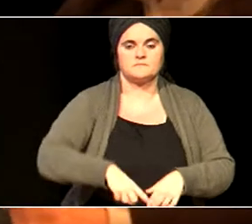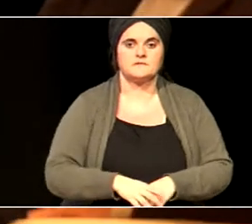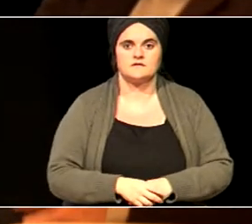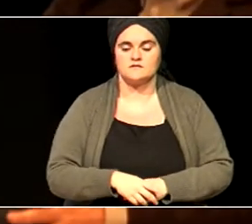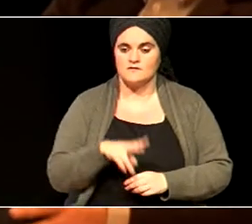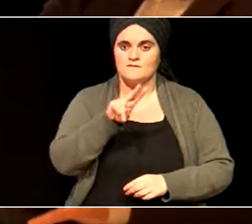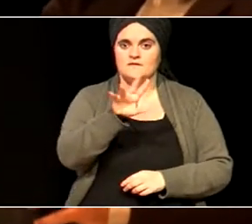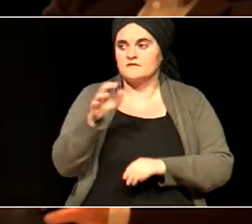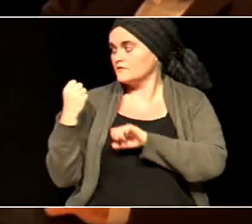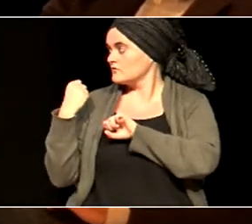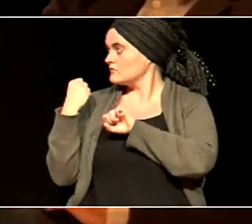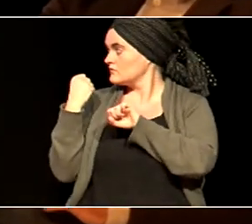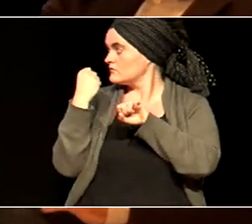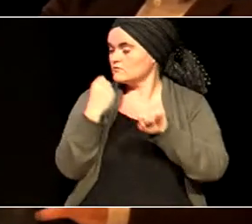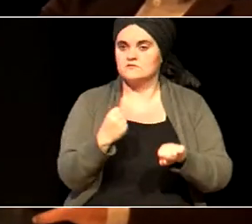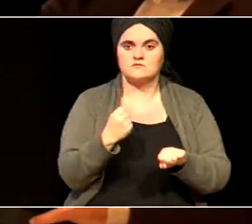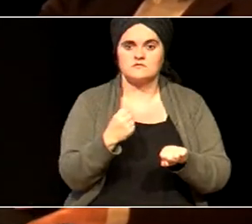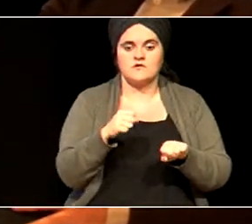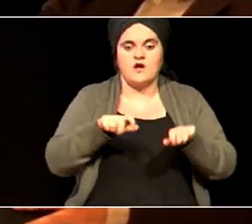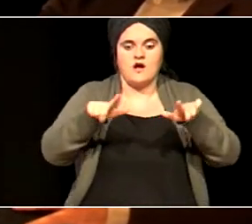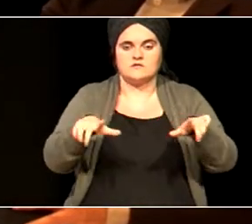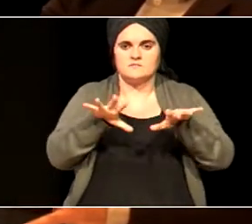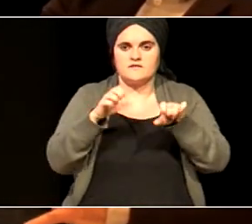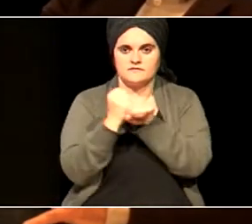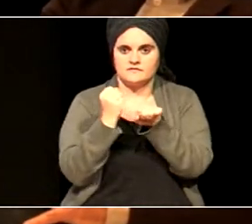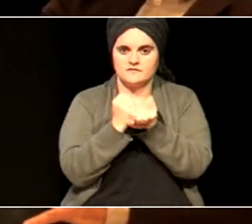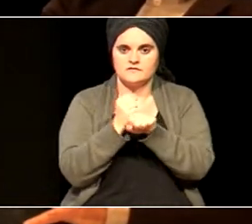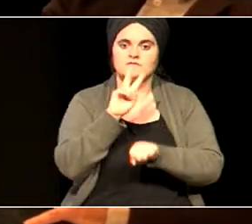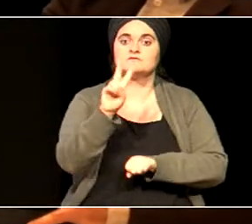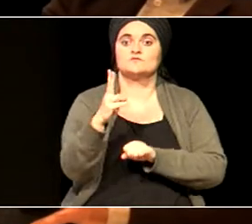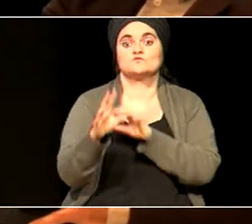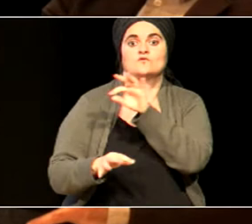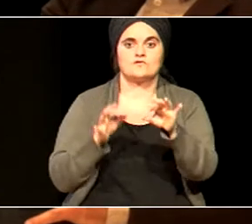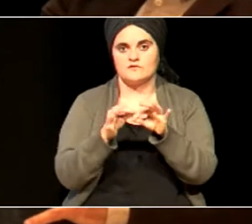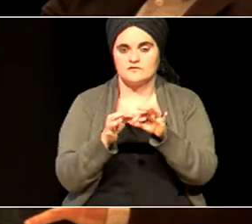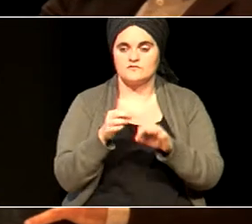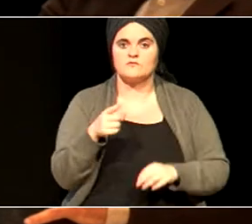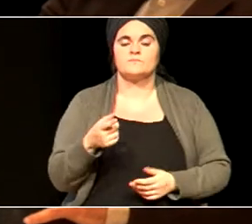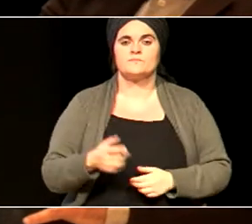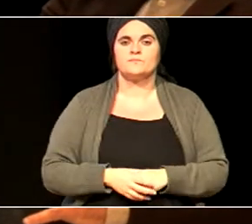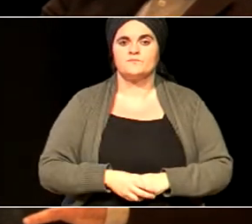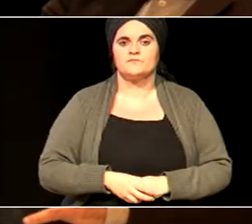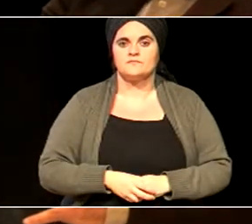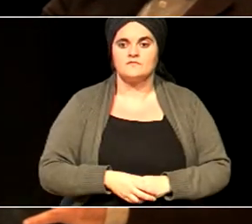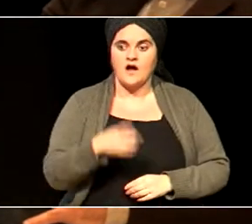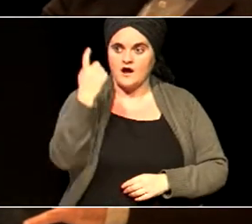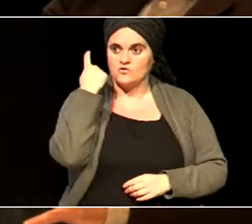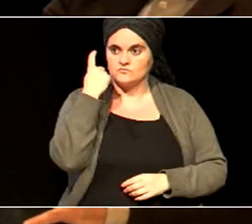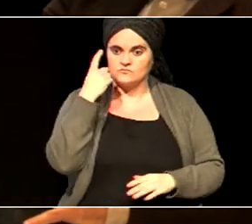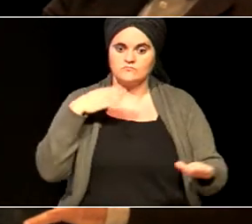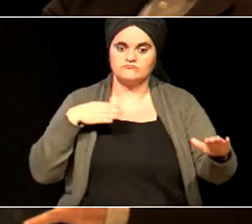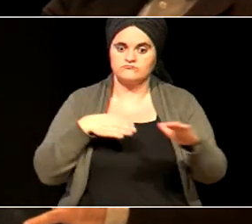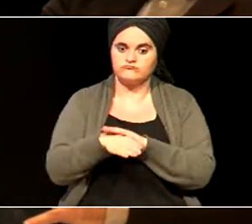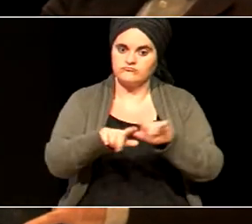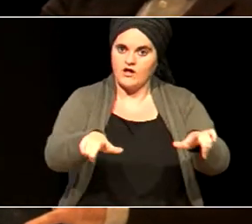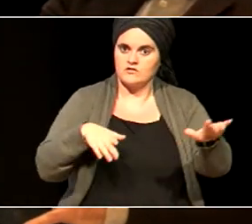de 25 años con aulas de aprendizaje de tareas, aulas de aprendizaje de tareas de segundo ciclo. El alumnado que accede a estas aulas